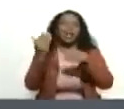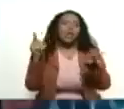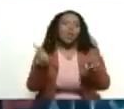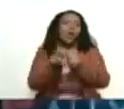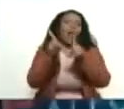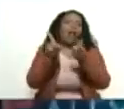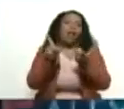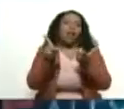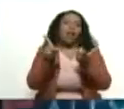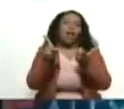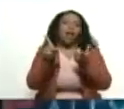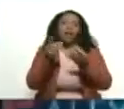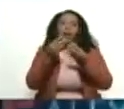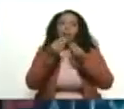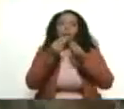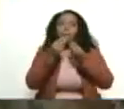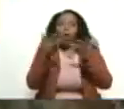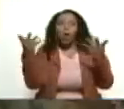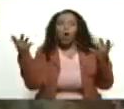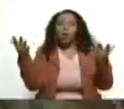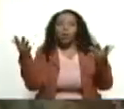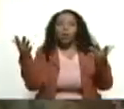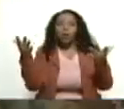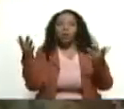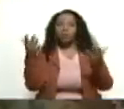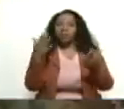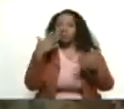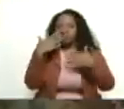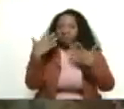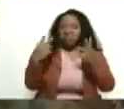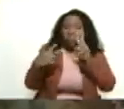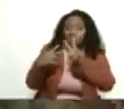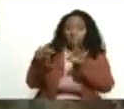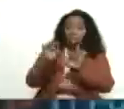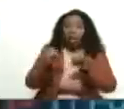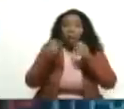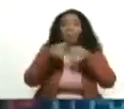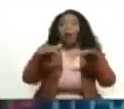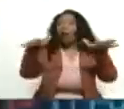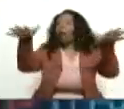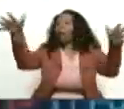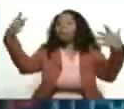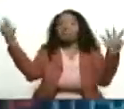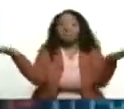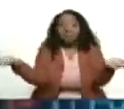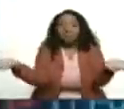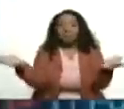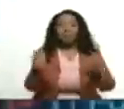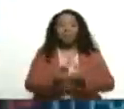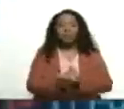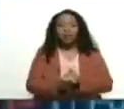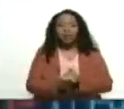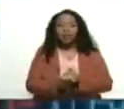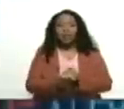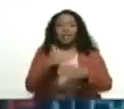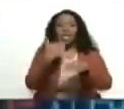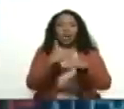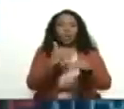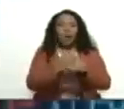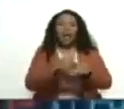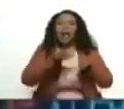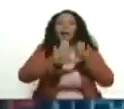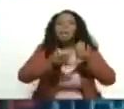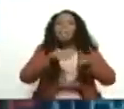autopistas? Pero se disolvió también ese polvo de las aceras que están al lado de